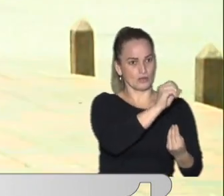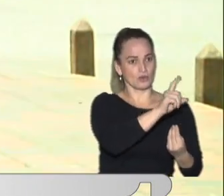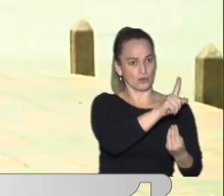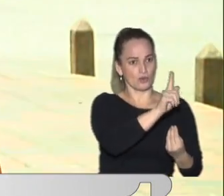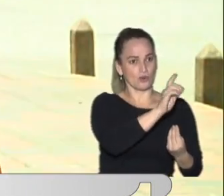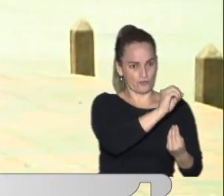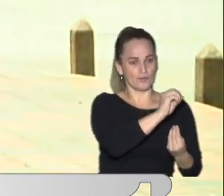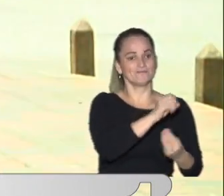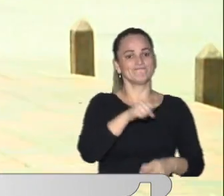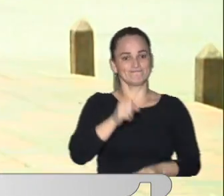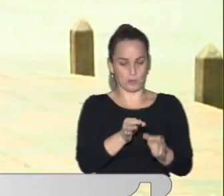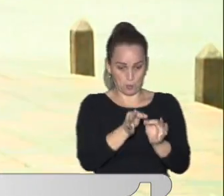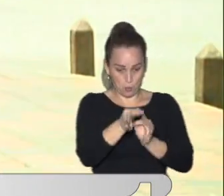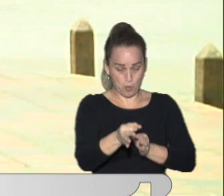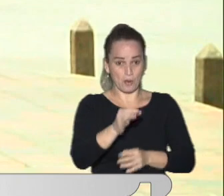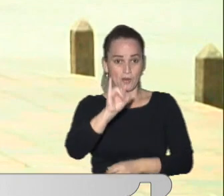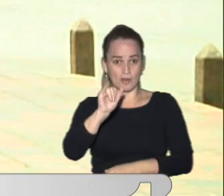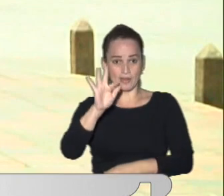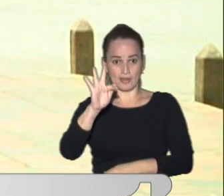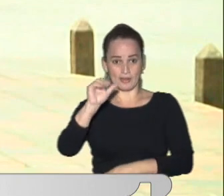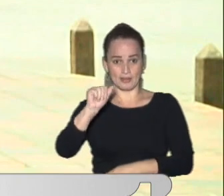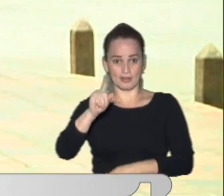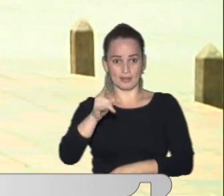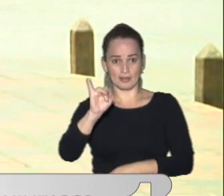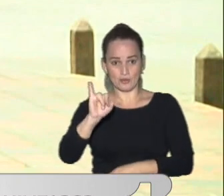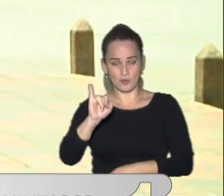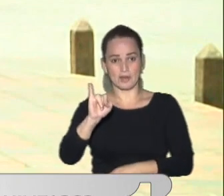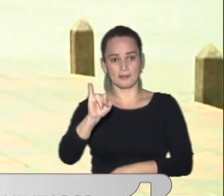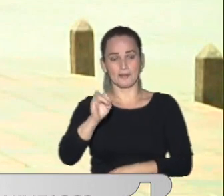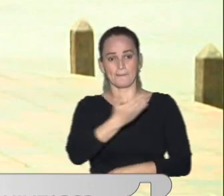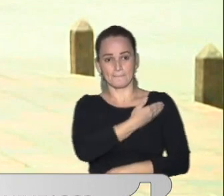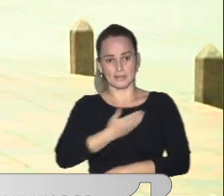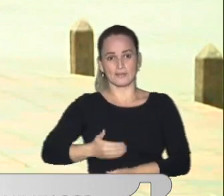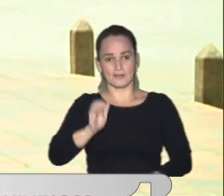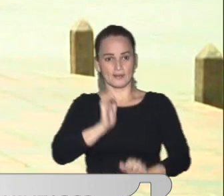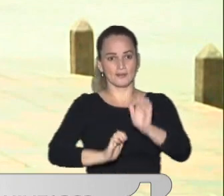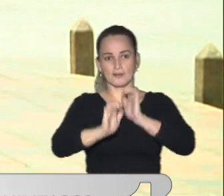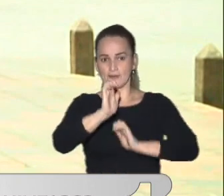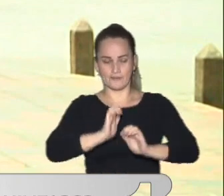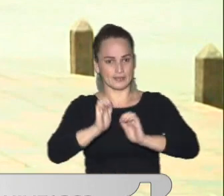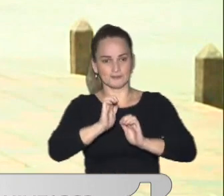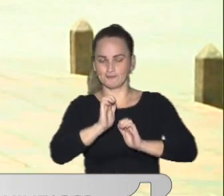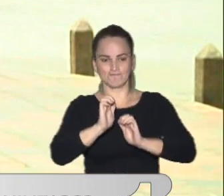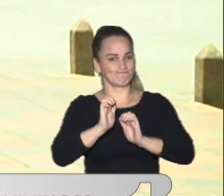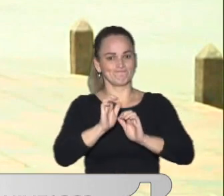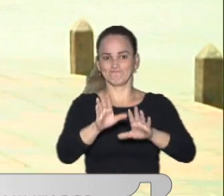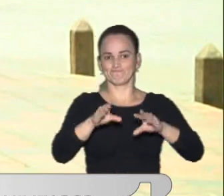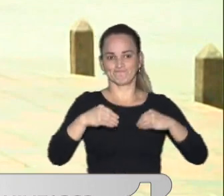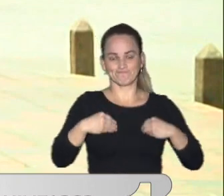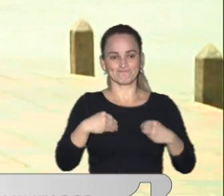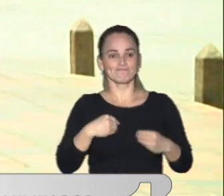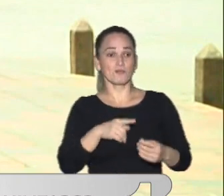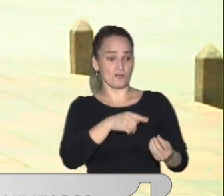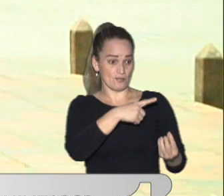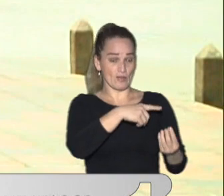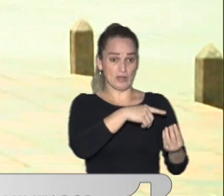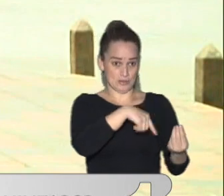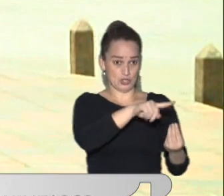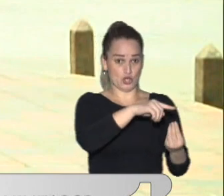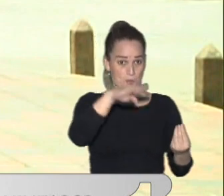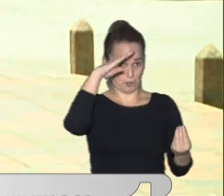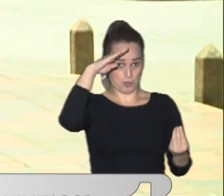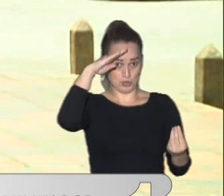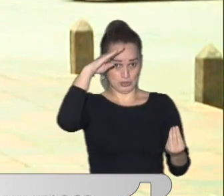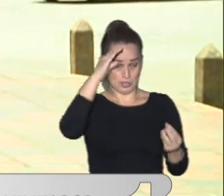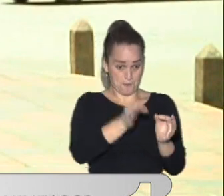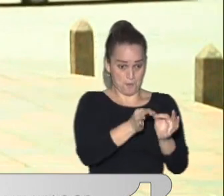Justamente desde Itagüí, Antioquia, el ministro de Defensa rechazó el ataque contra el ejército, exactamente contra uniformados que se encontraban en